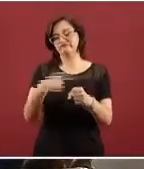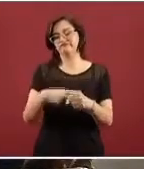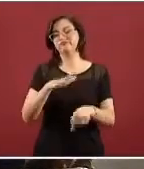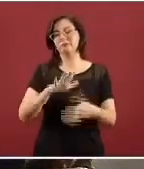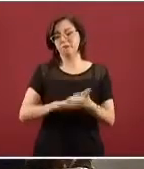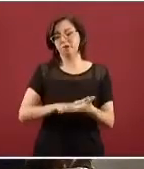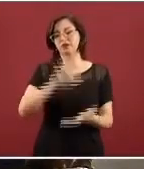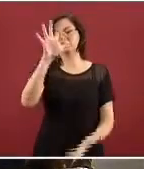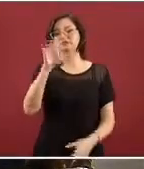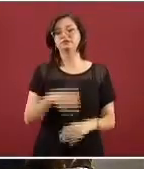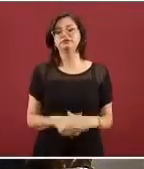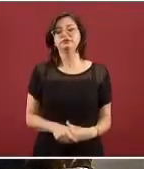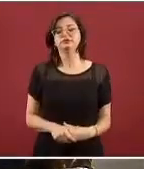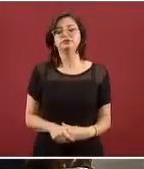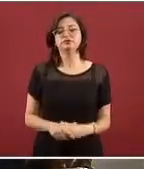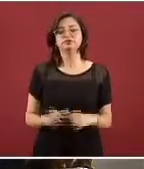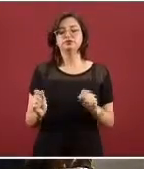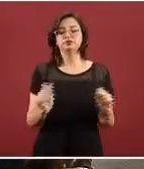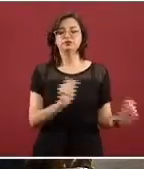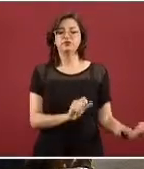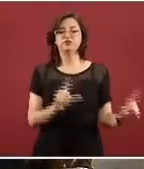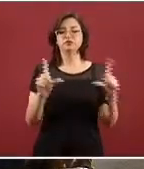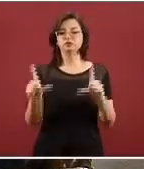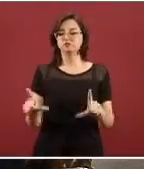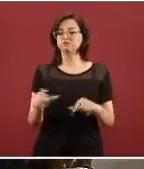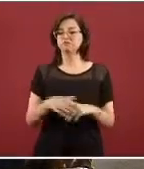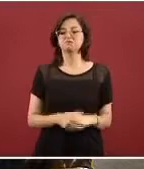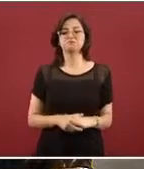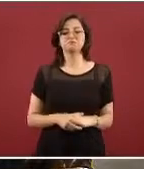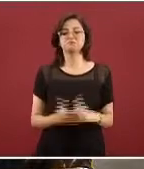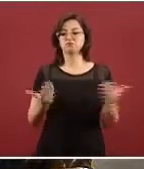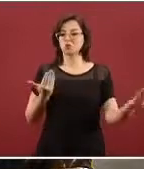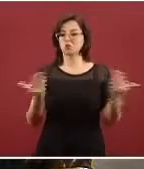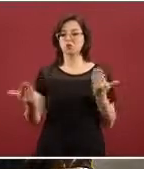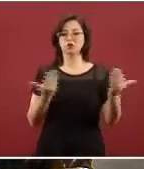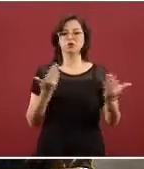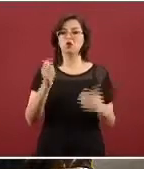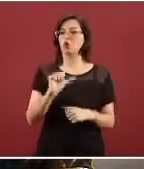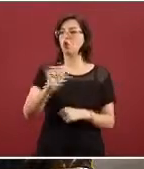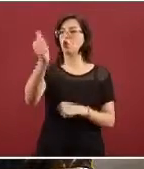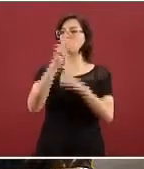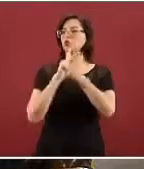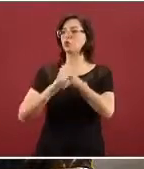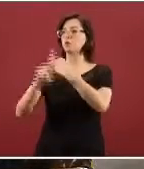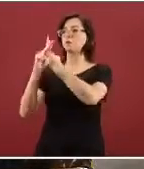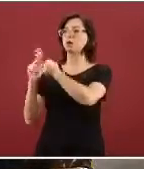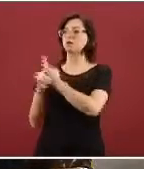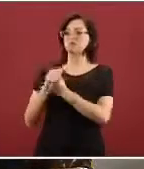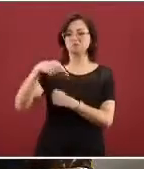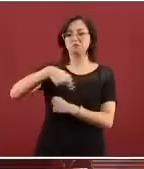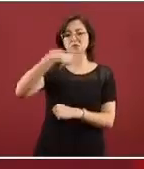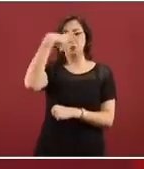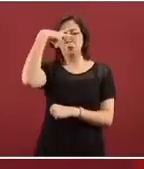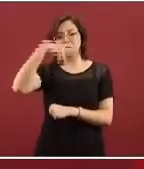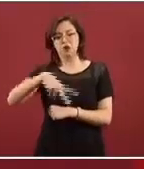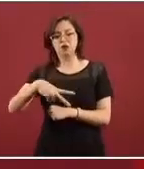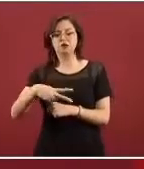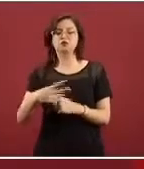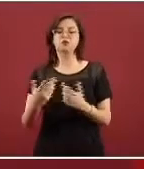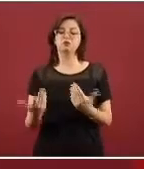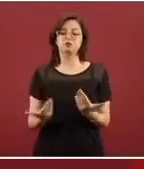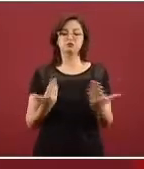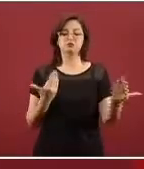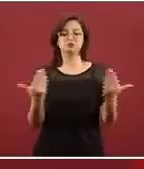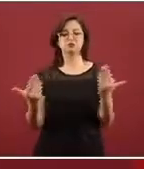En la siguiente diapositiva seguimos manteniendo esta comparación que mostramos cada día sobre